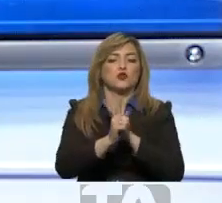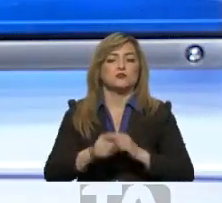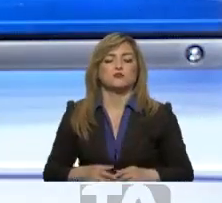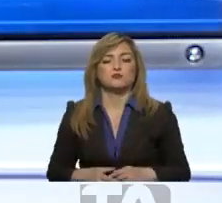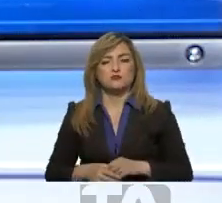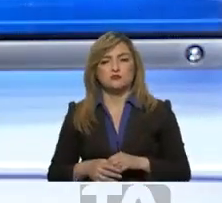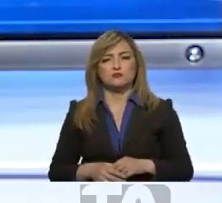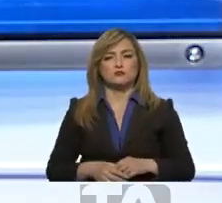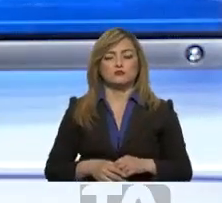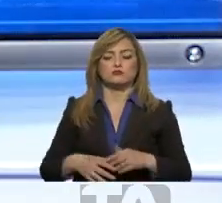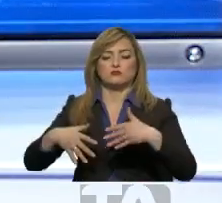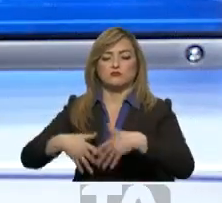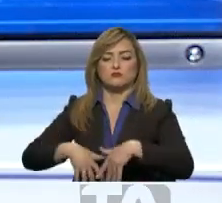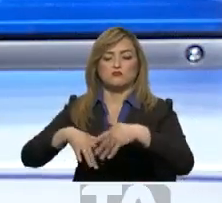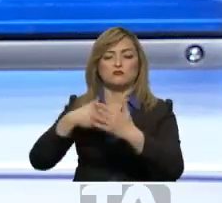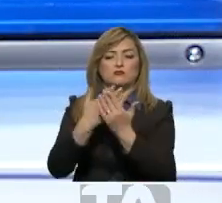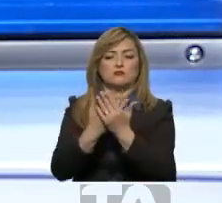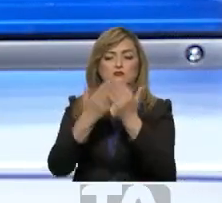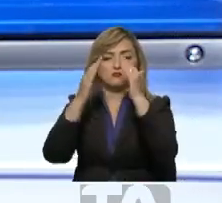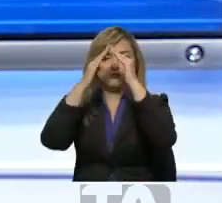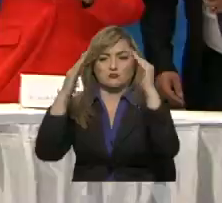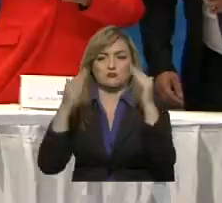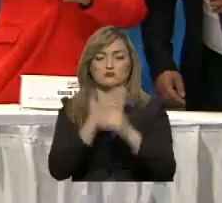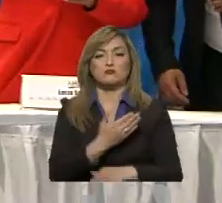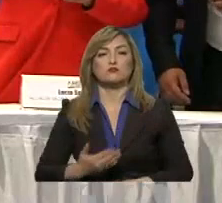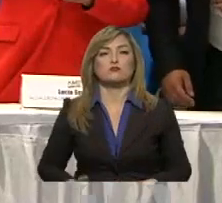una marcha hacia el Palacio de Carondelet.